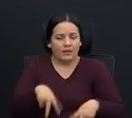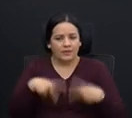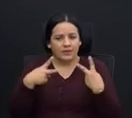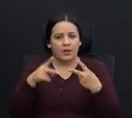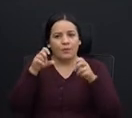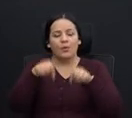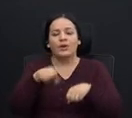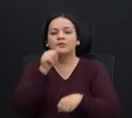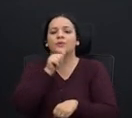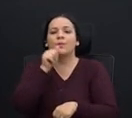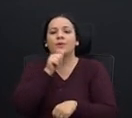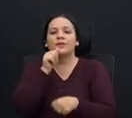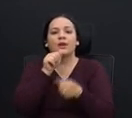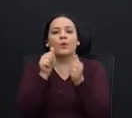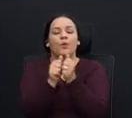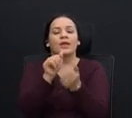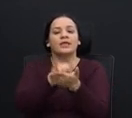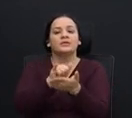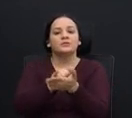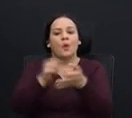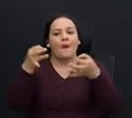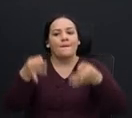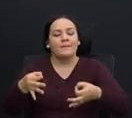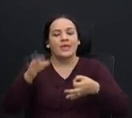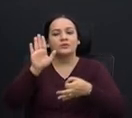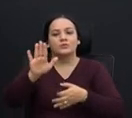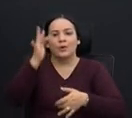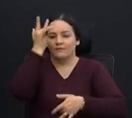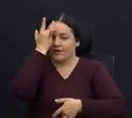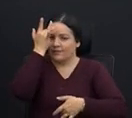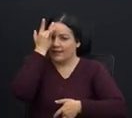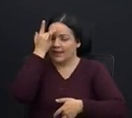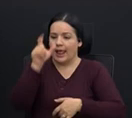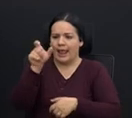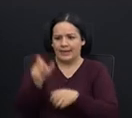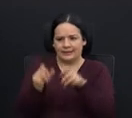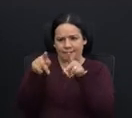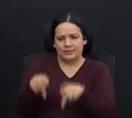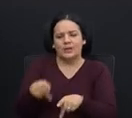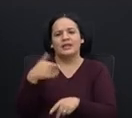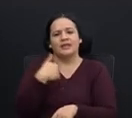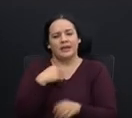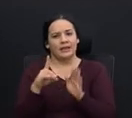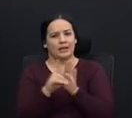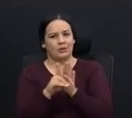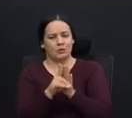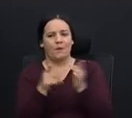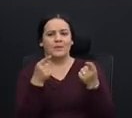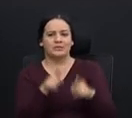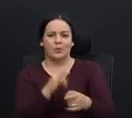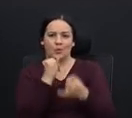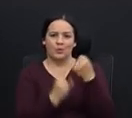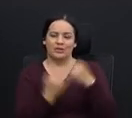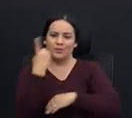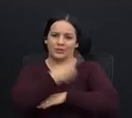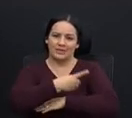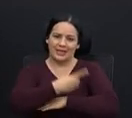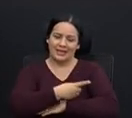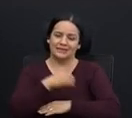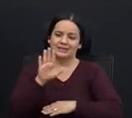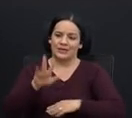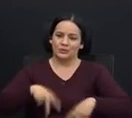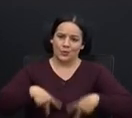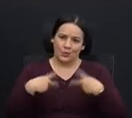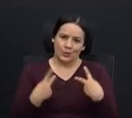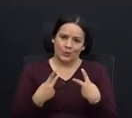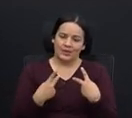con esto dignamente la enfermedad que padece. El tutelado tiene el derecho de pasar los últimos días de vida disfrutando de la totalidad